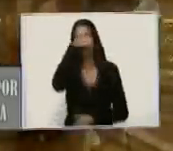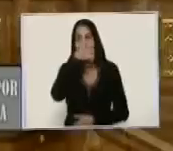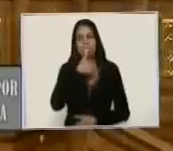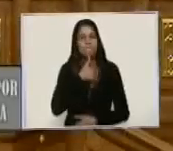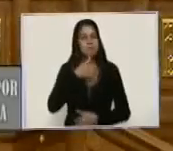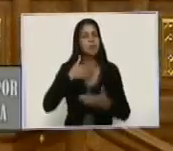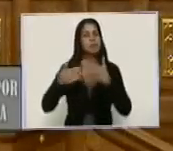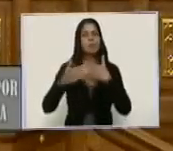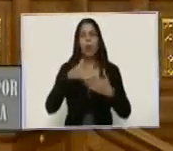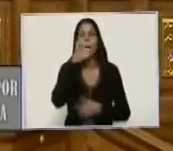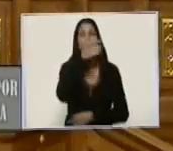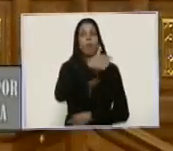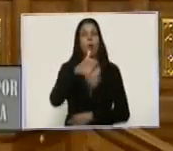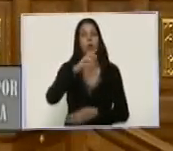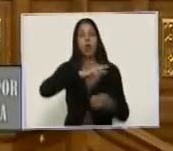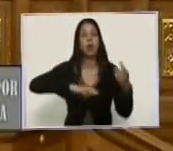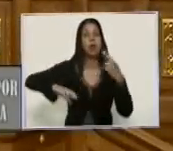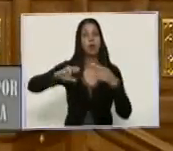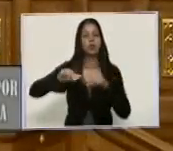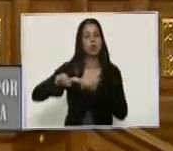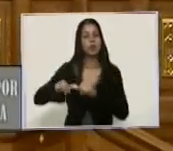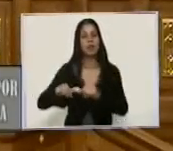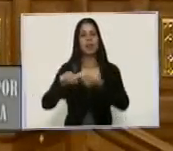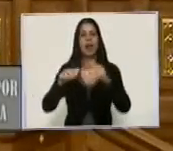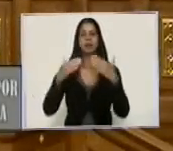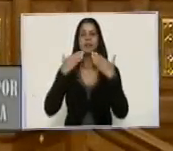hay pueblo y hay revolución. Muchas gracias.